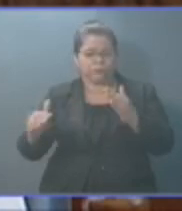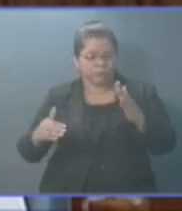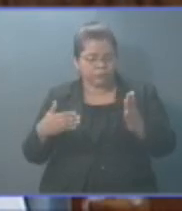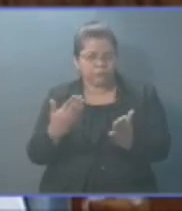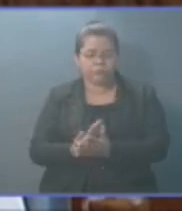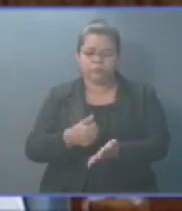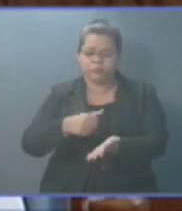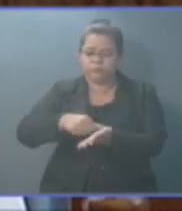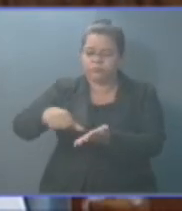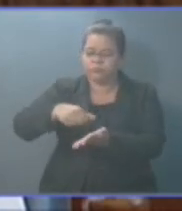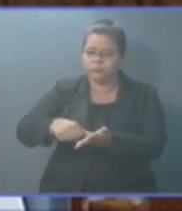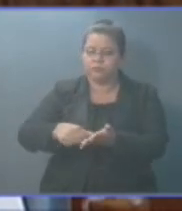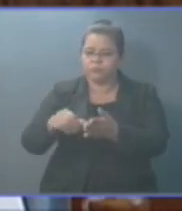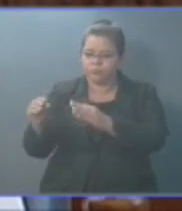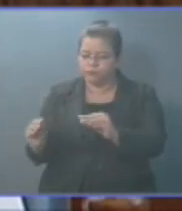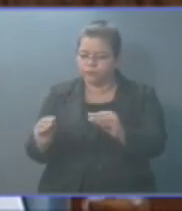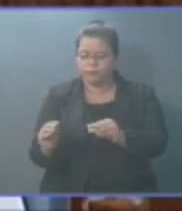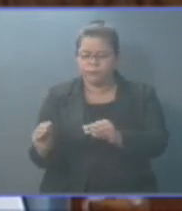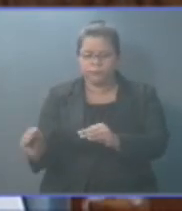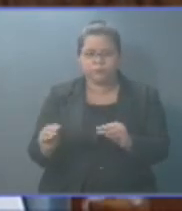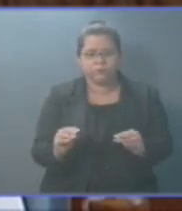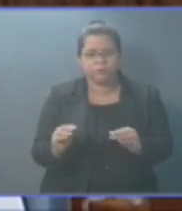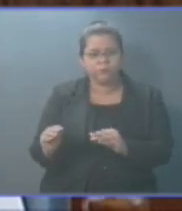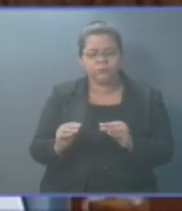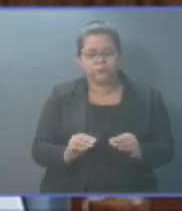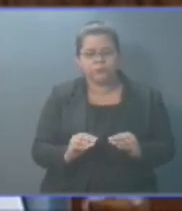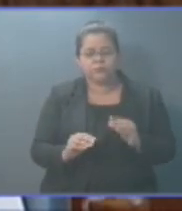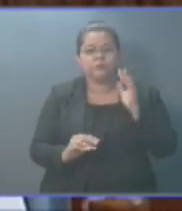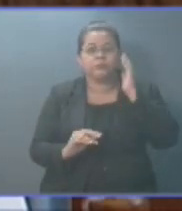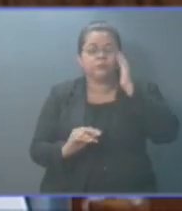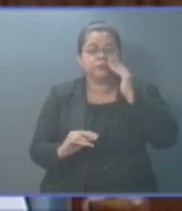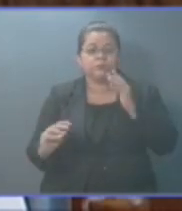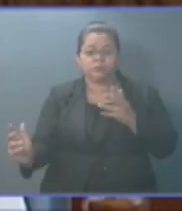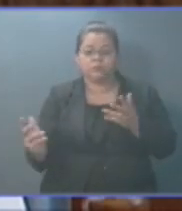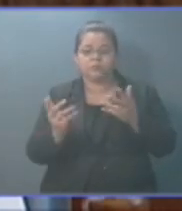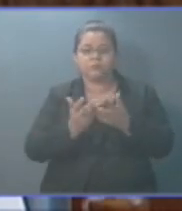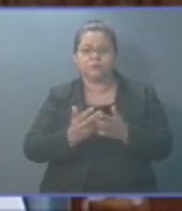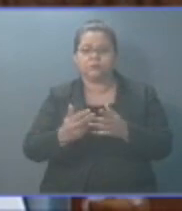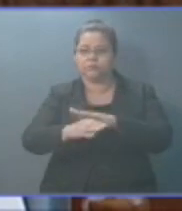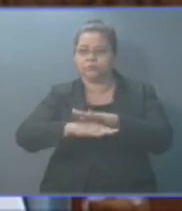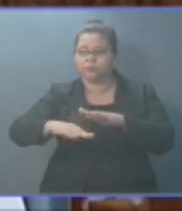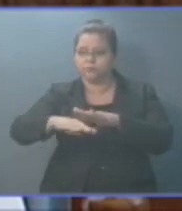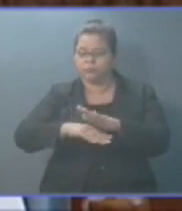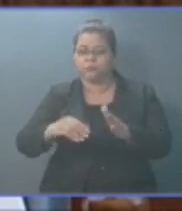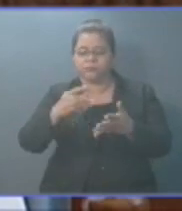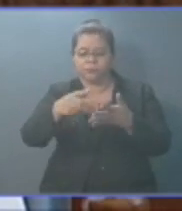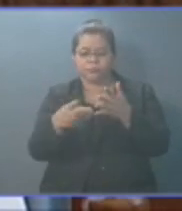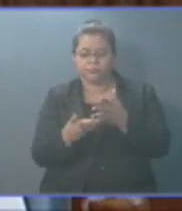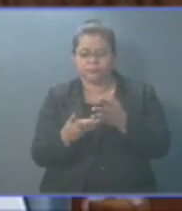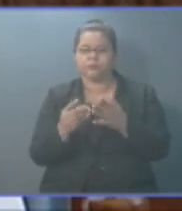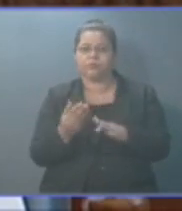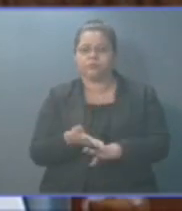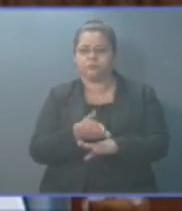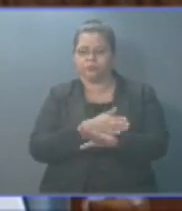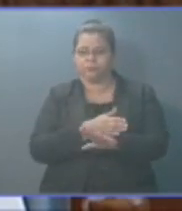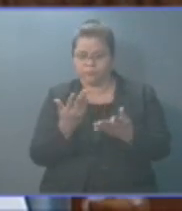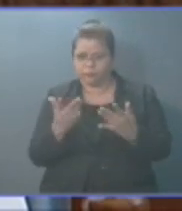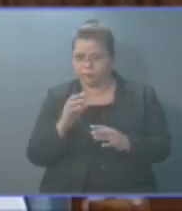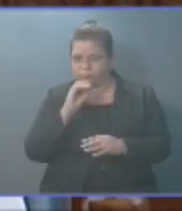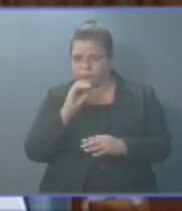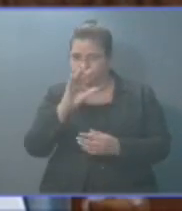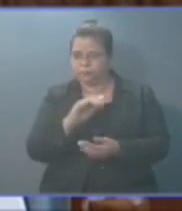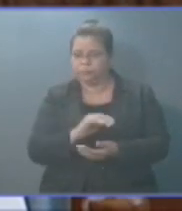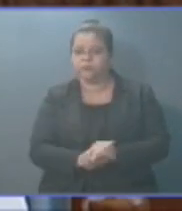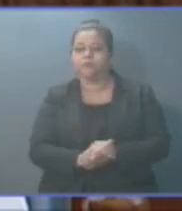sean ejecutados por los gobiernos municipales de conformidad a lo establecido en el decreto antes mencionado y